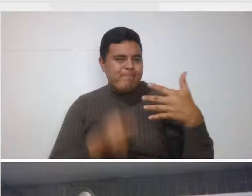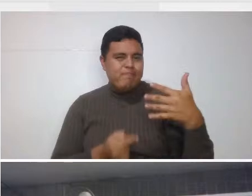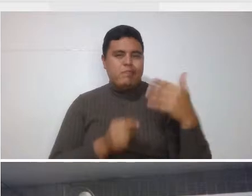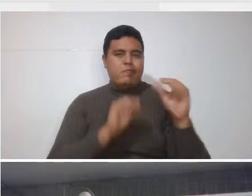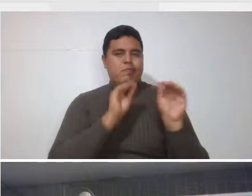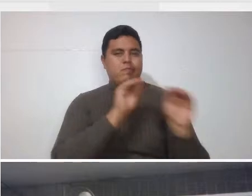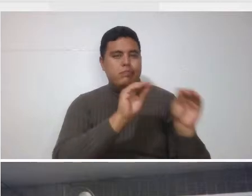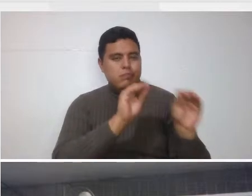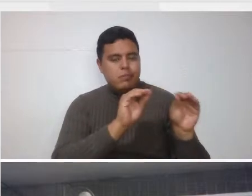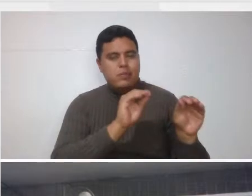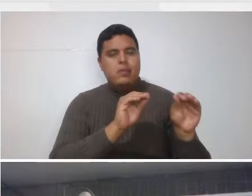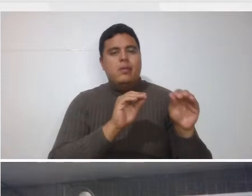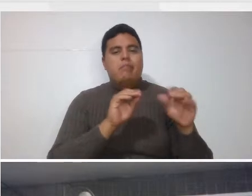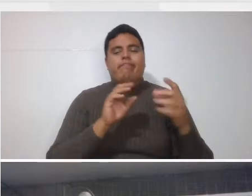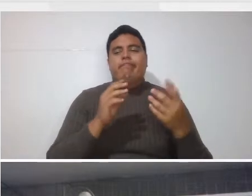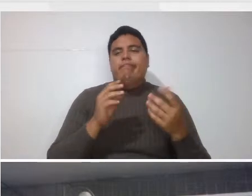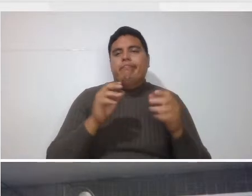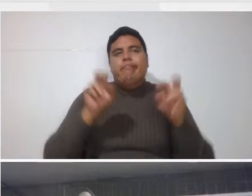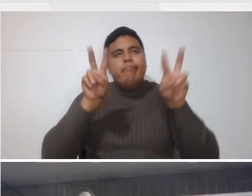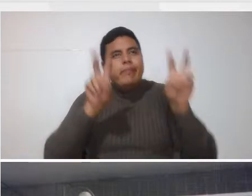el compañerismo,